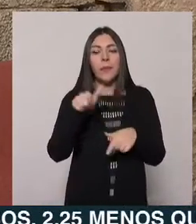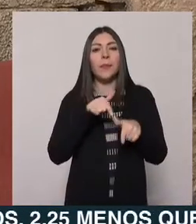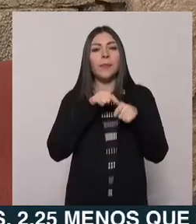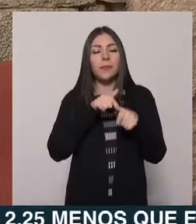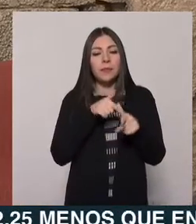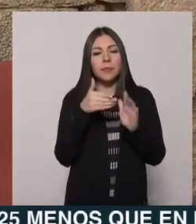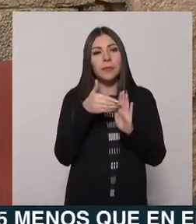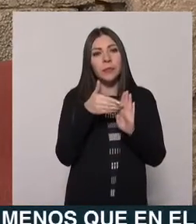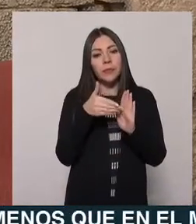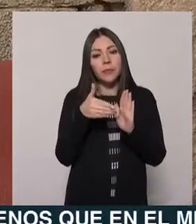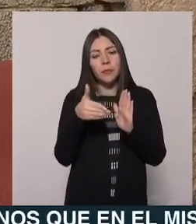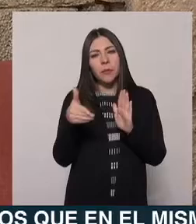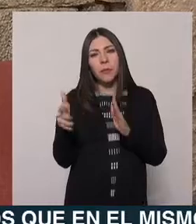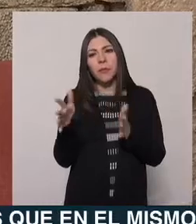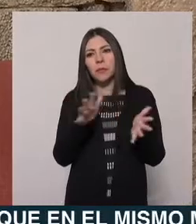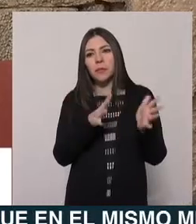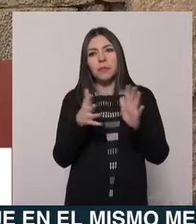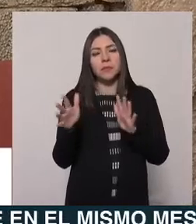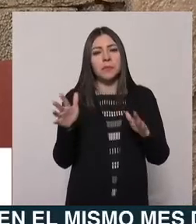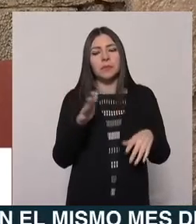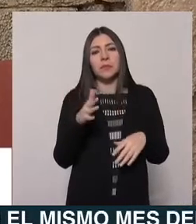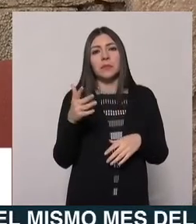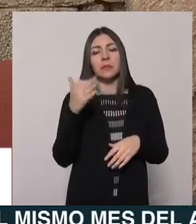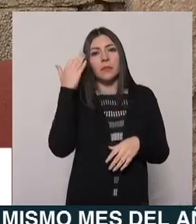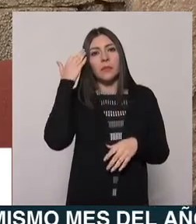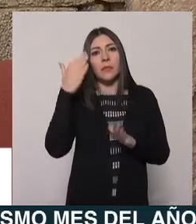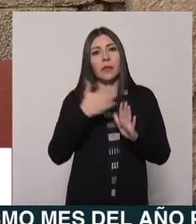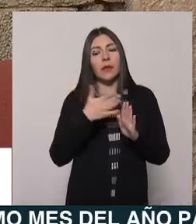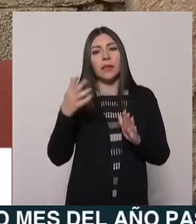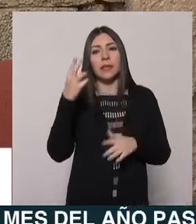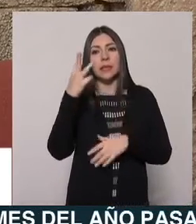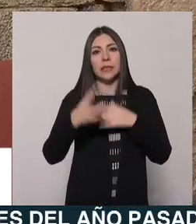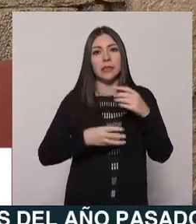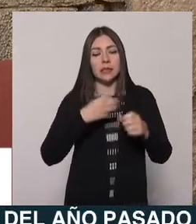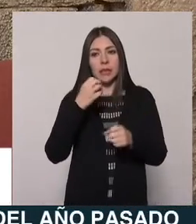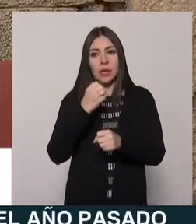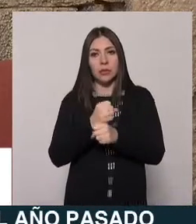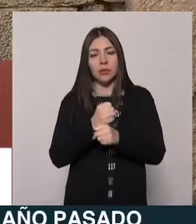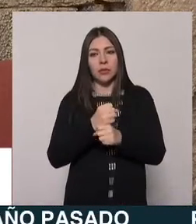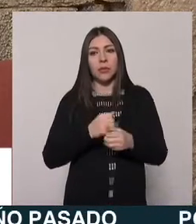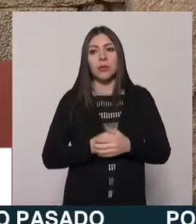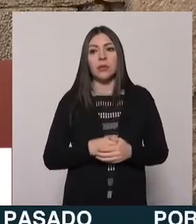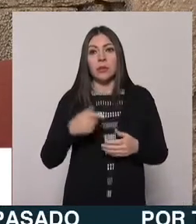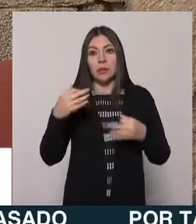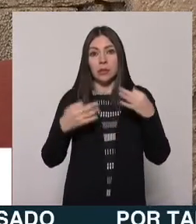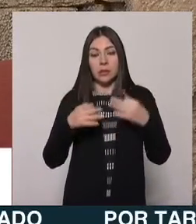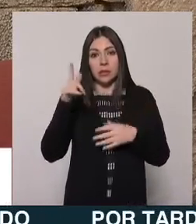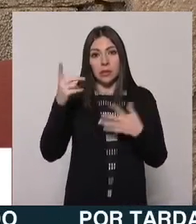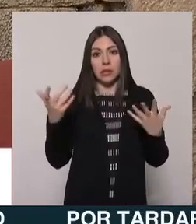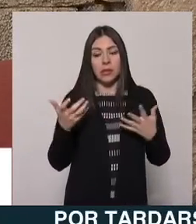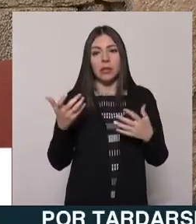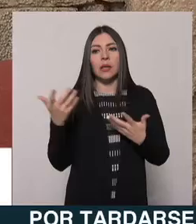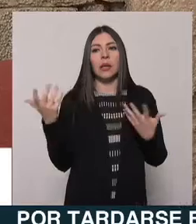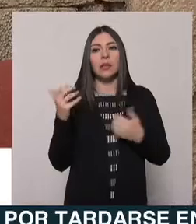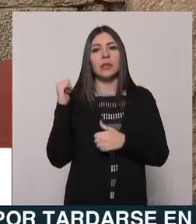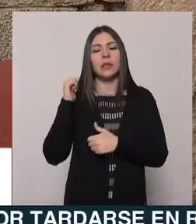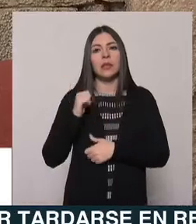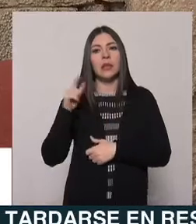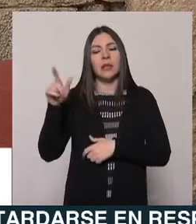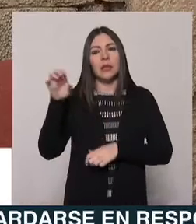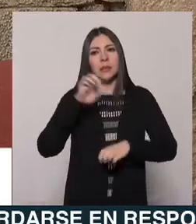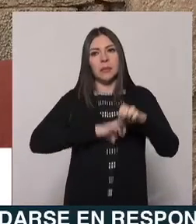El seguimiento es aproximadamente por 3 años. ¿Lo hace también el tribunal? Lo hacen la autoridad